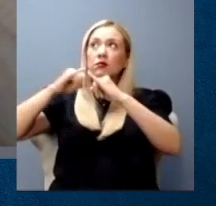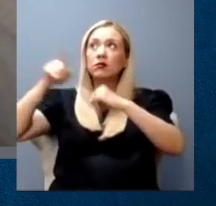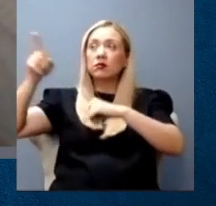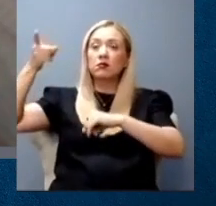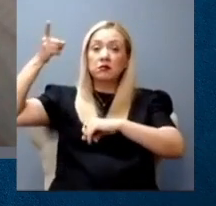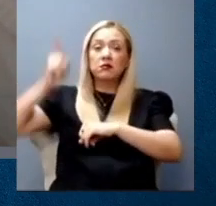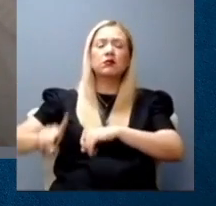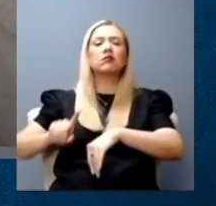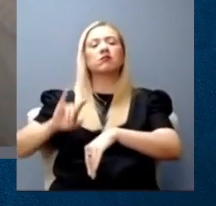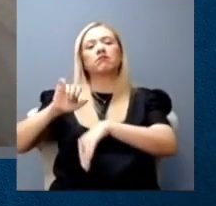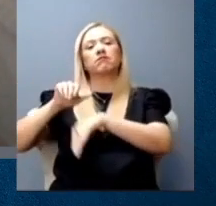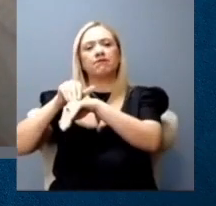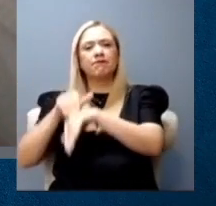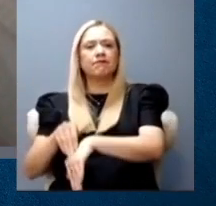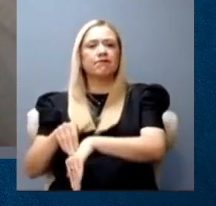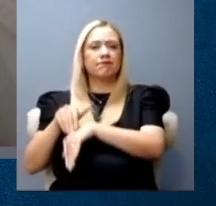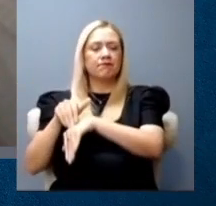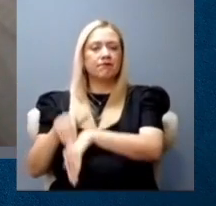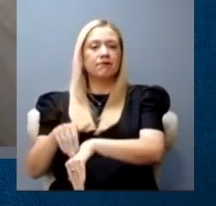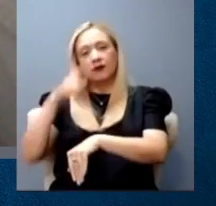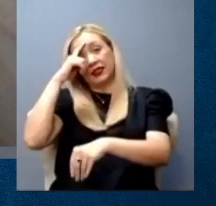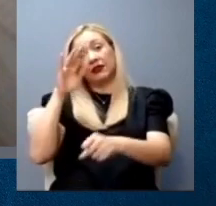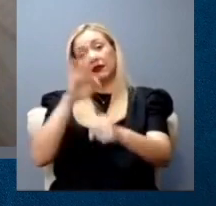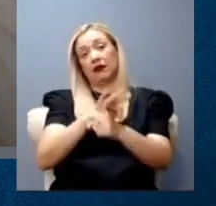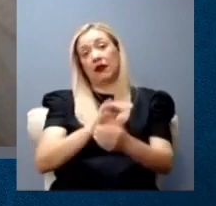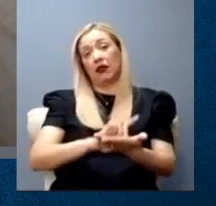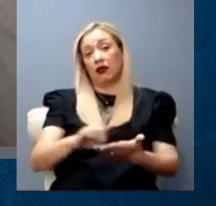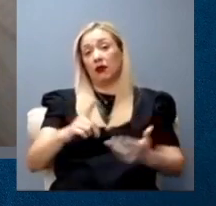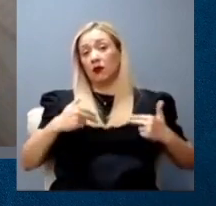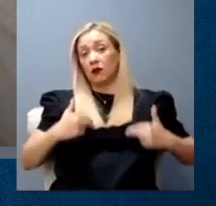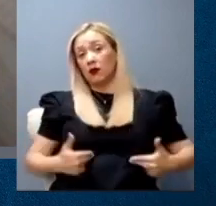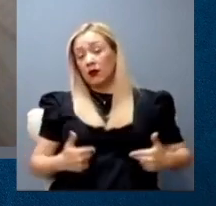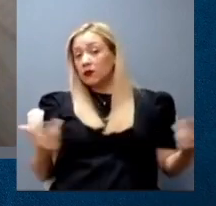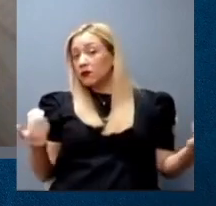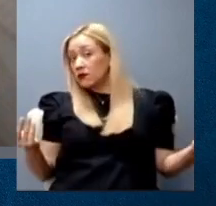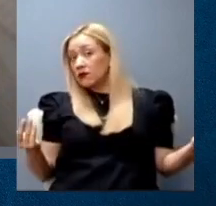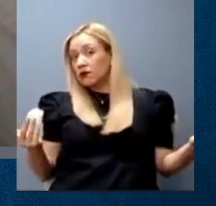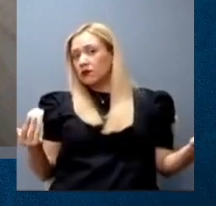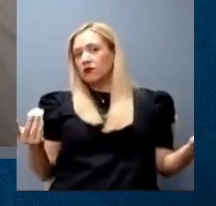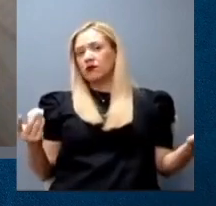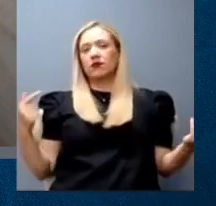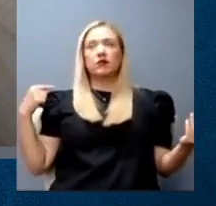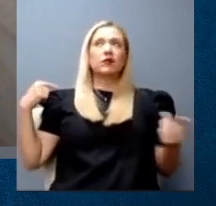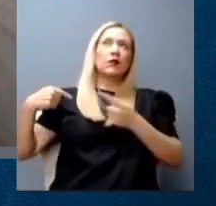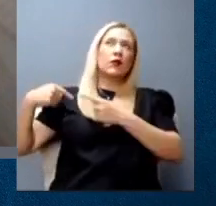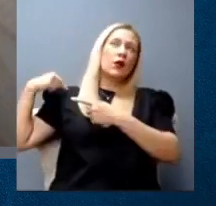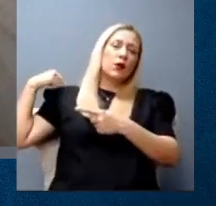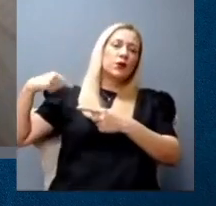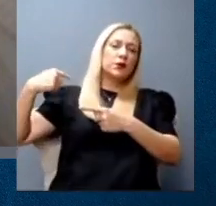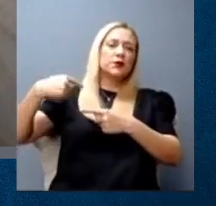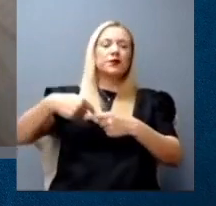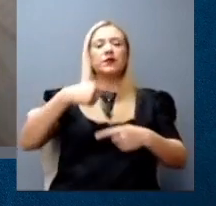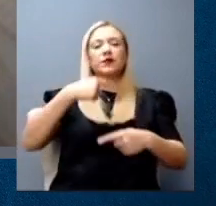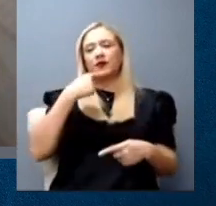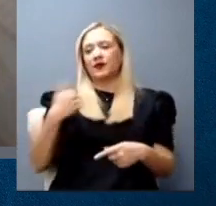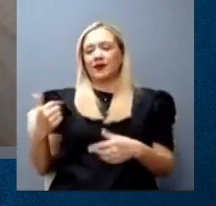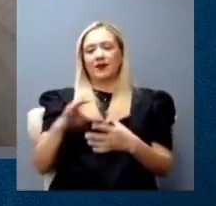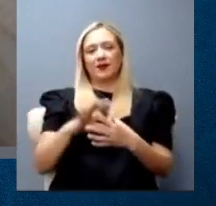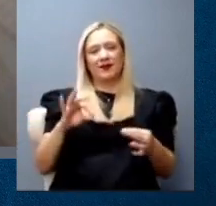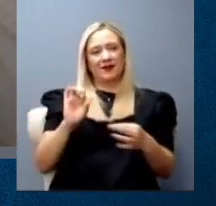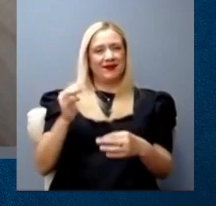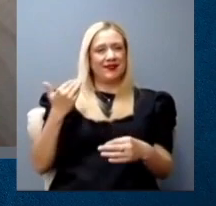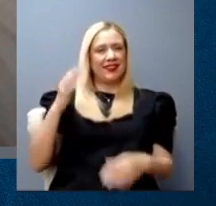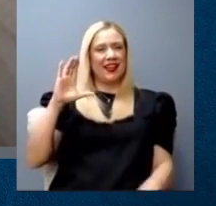decisiones que tienen que ver con la protección de derechos humanos. Ya nos venía diciendo Carlos cómo se